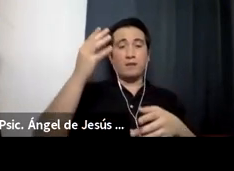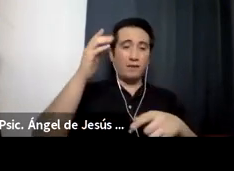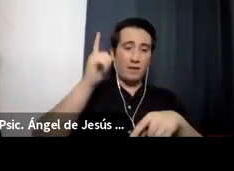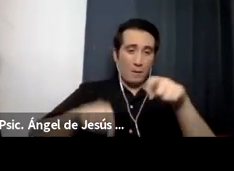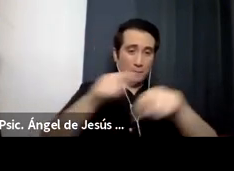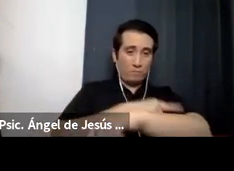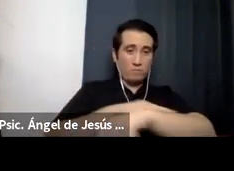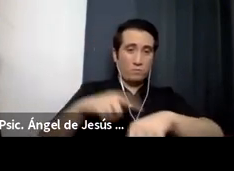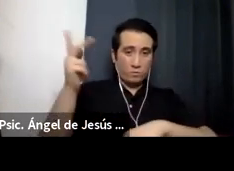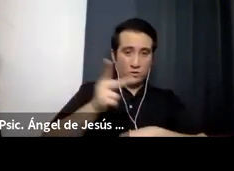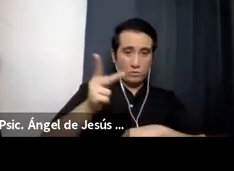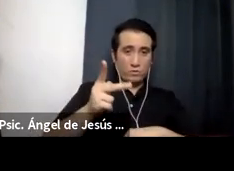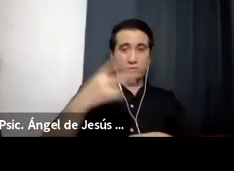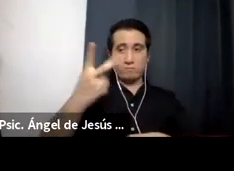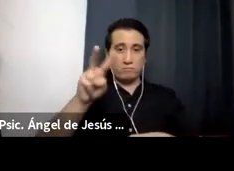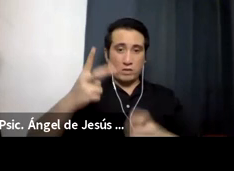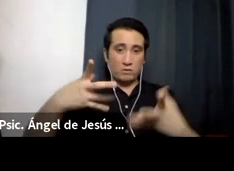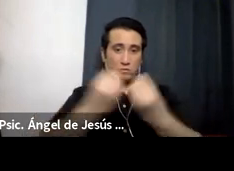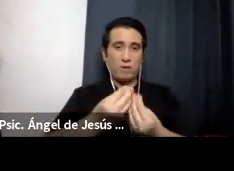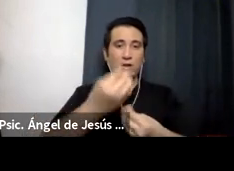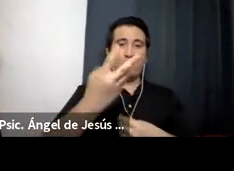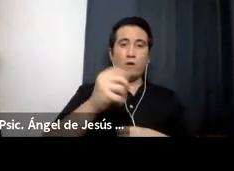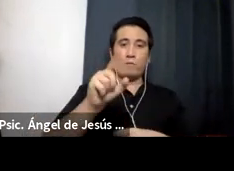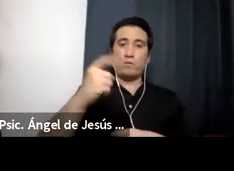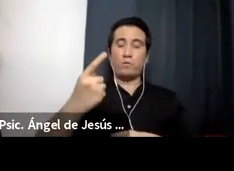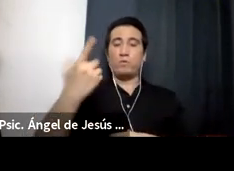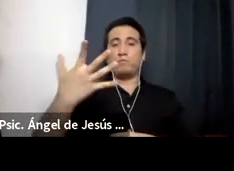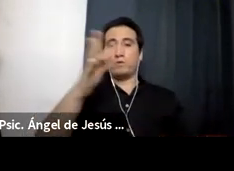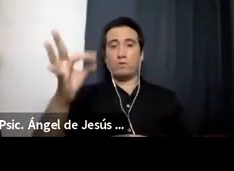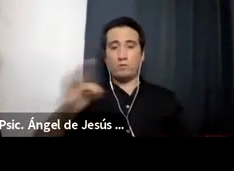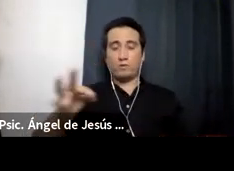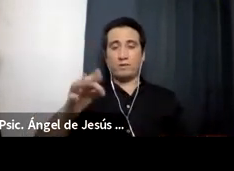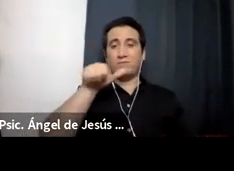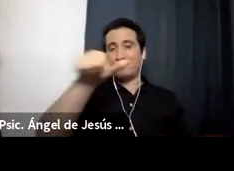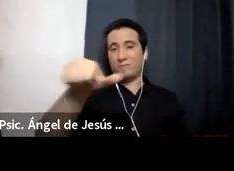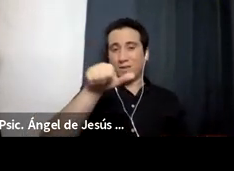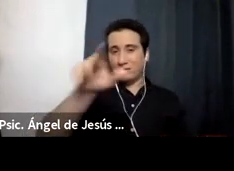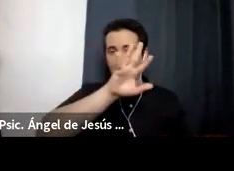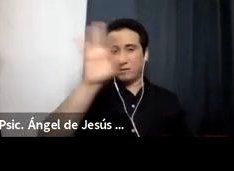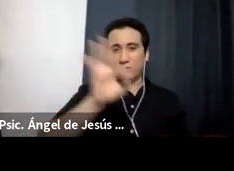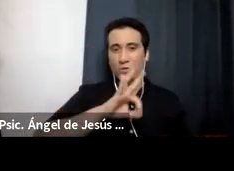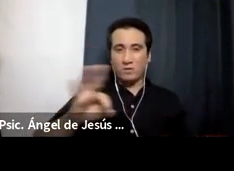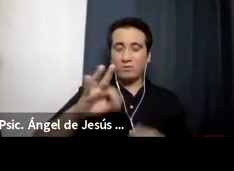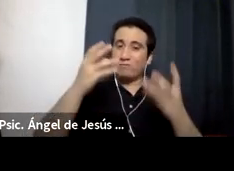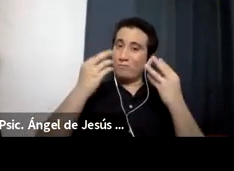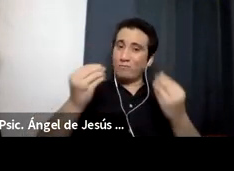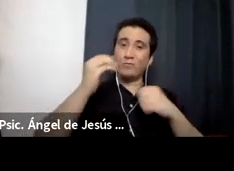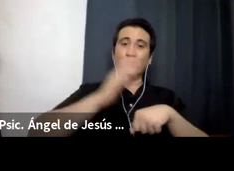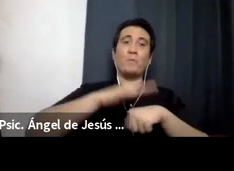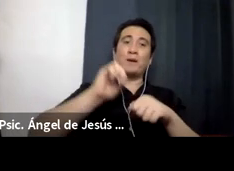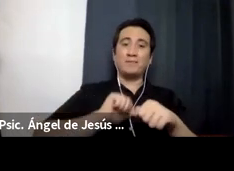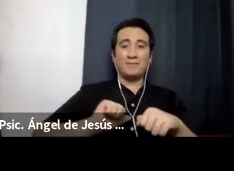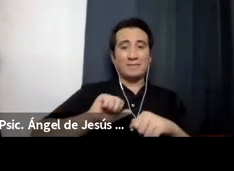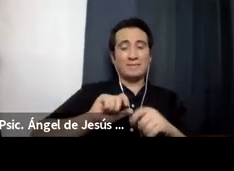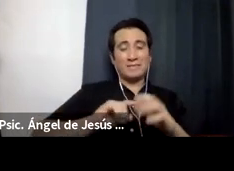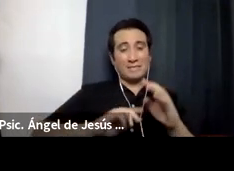sumaban 9.1 y 5%, o sea, casi prácticamente 16%, que es mucho más alto que el daño